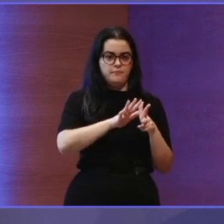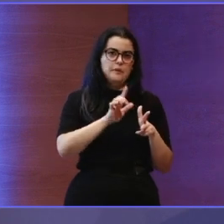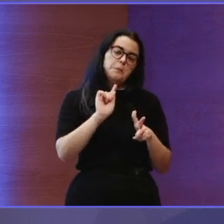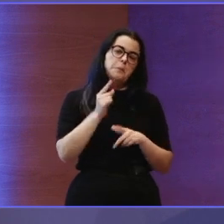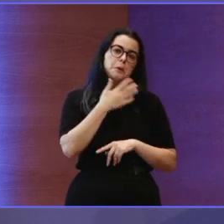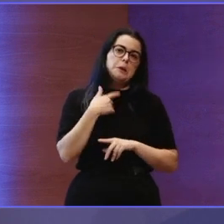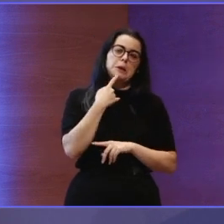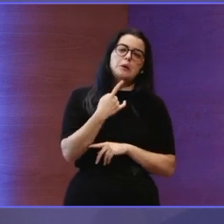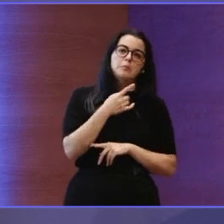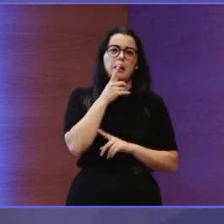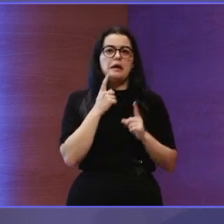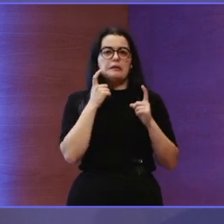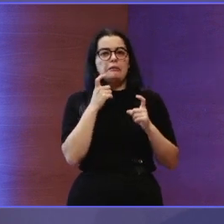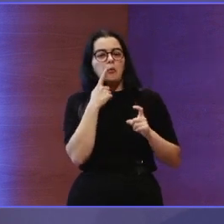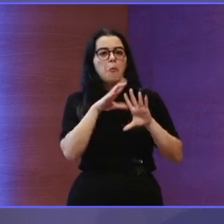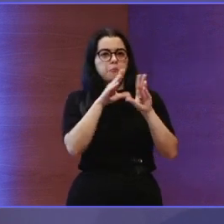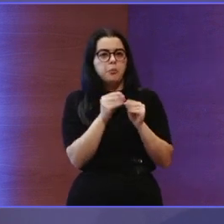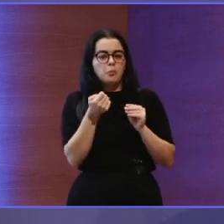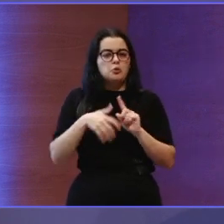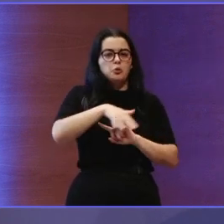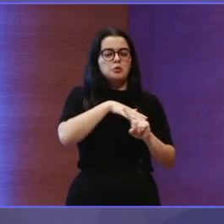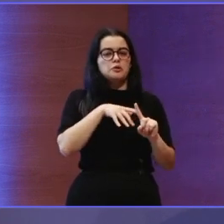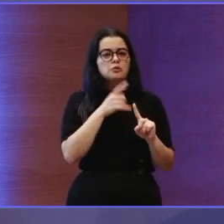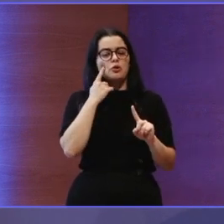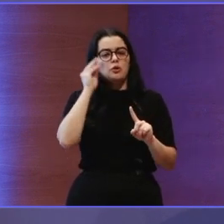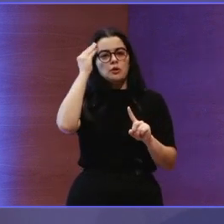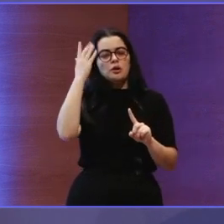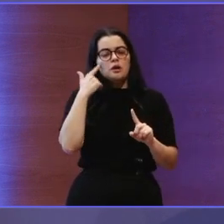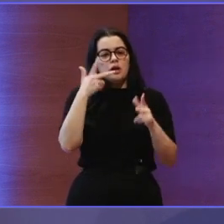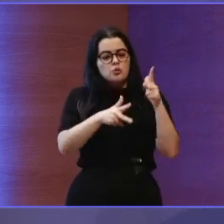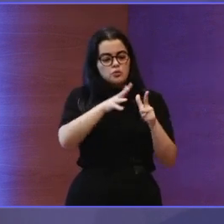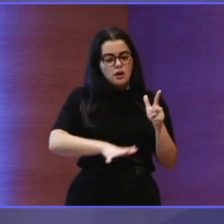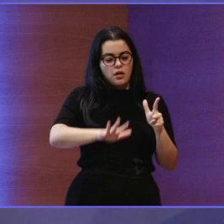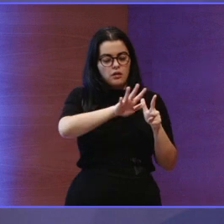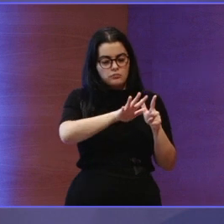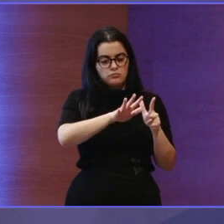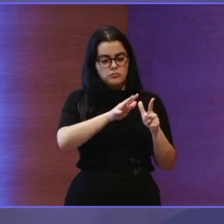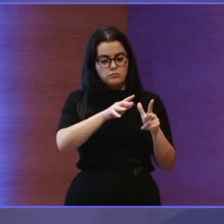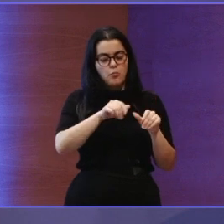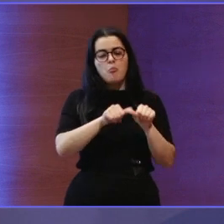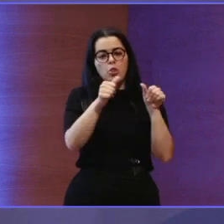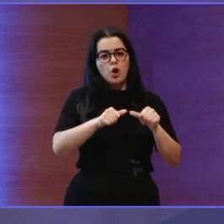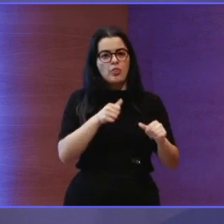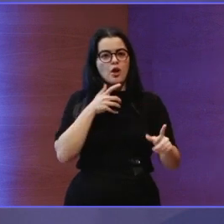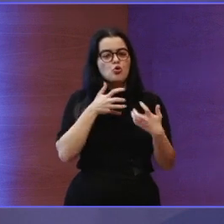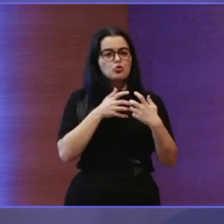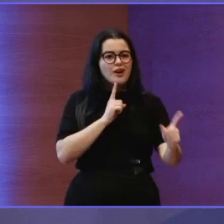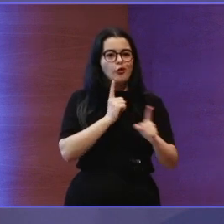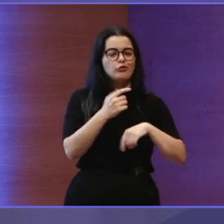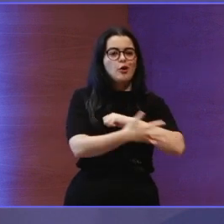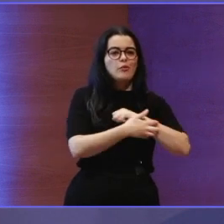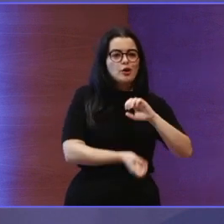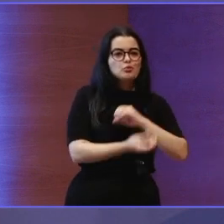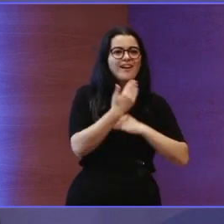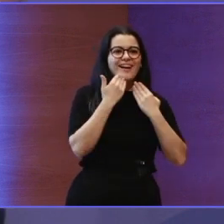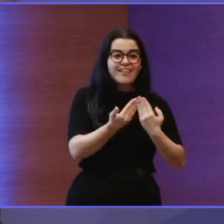est esta reflexión es que eh si euskadi tiene un el punto de inicio del modelo de lucha contra la pobreza en euskadi parte de una